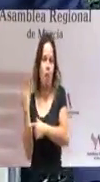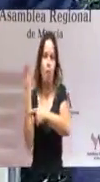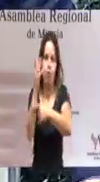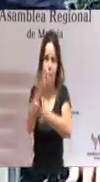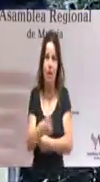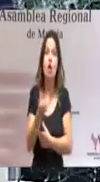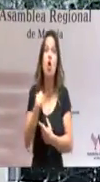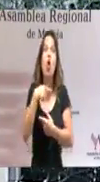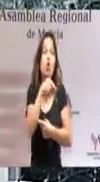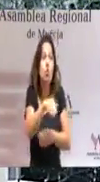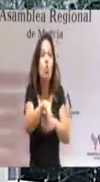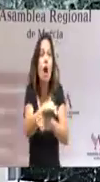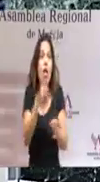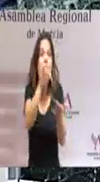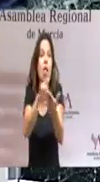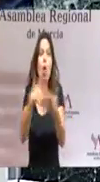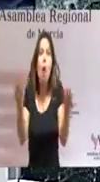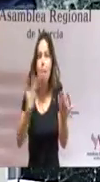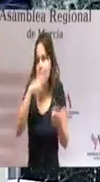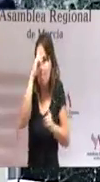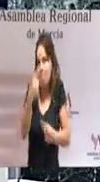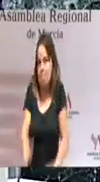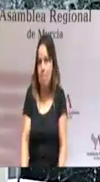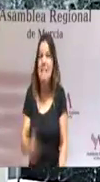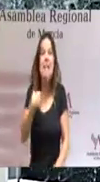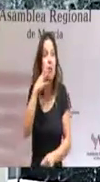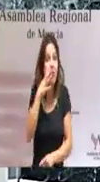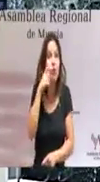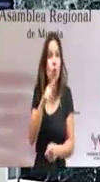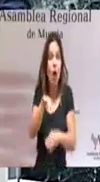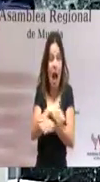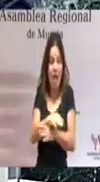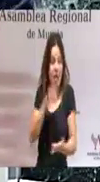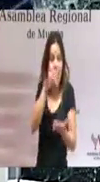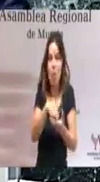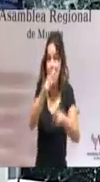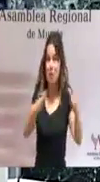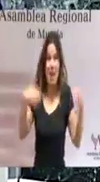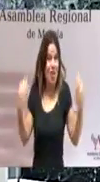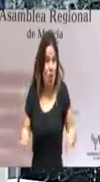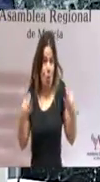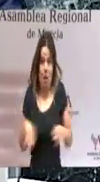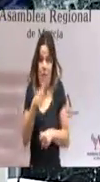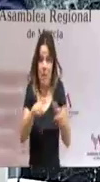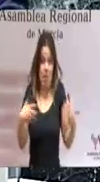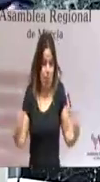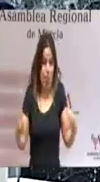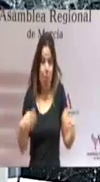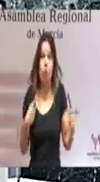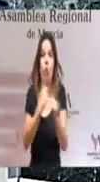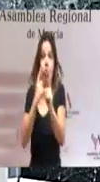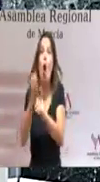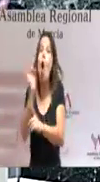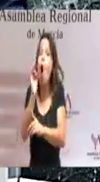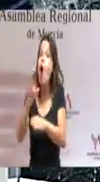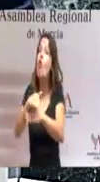sé qué calle pisará usted. Si usted realmente pisa la calle de la gente normal, de la gente corriente, o pisa la